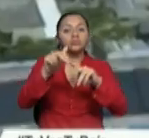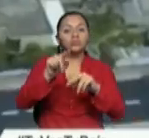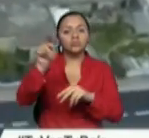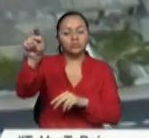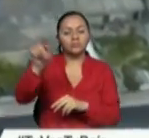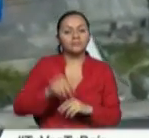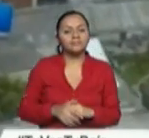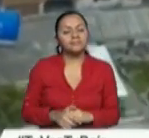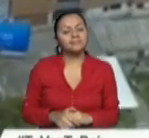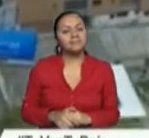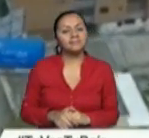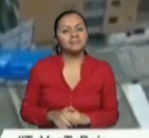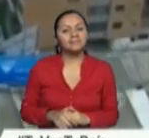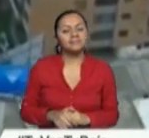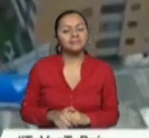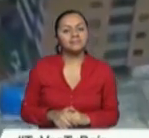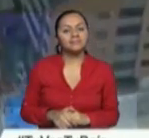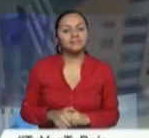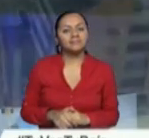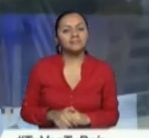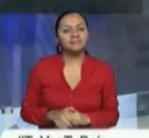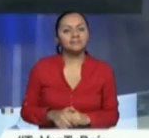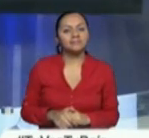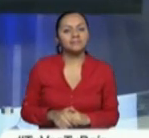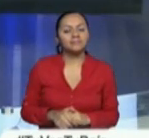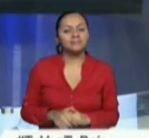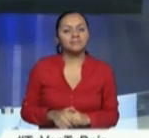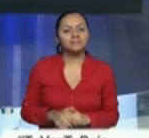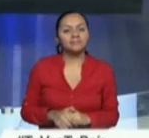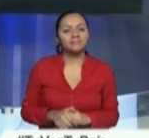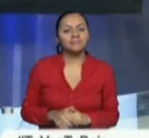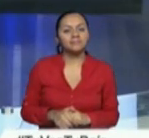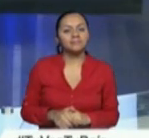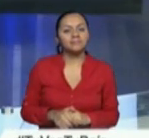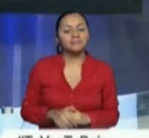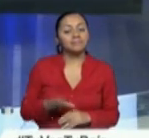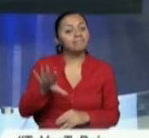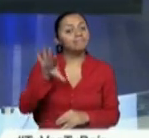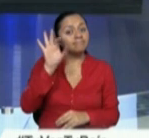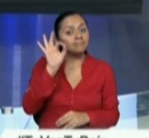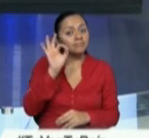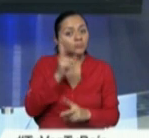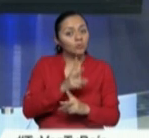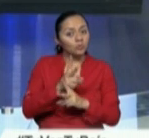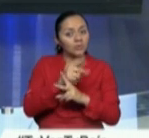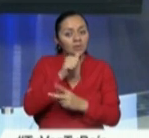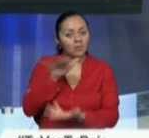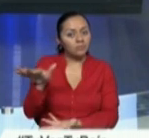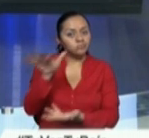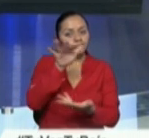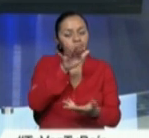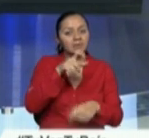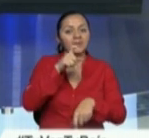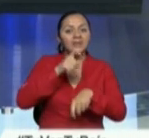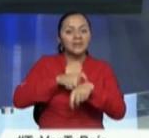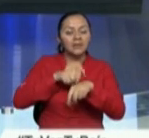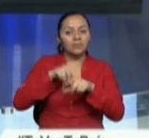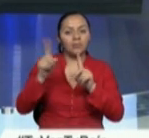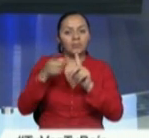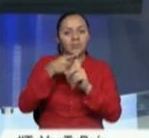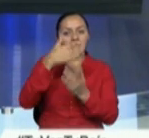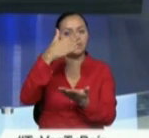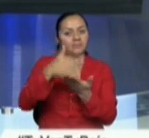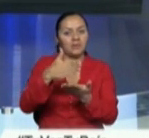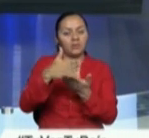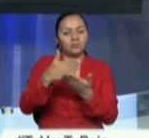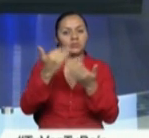sector Cristina Pavón noticiero ciudadano hay que tomar las medidas necesarias es tiempo de un primer paréntesis en